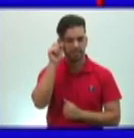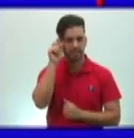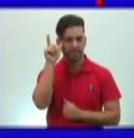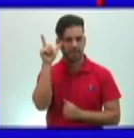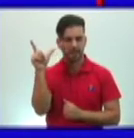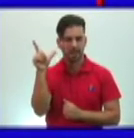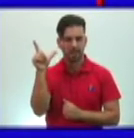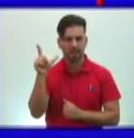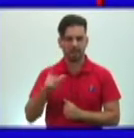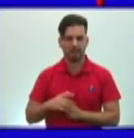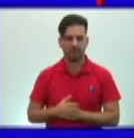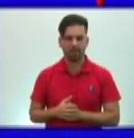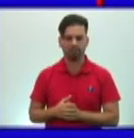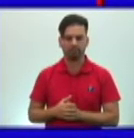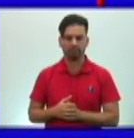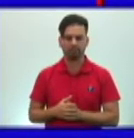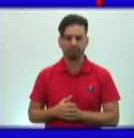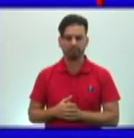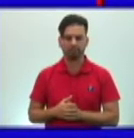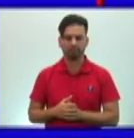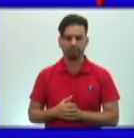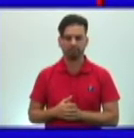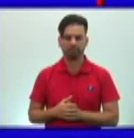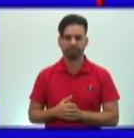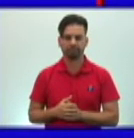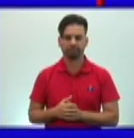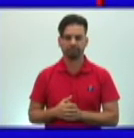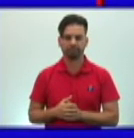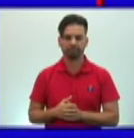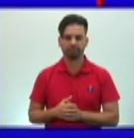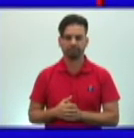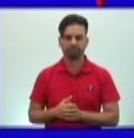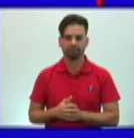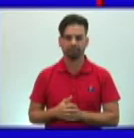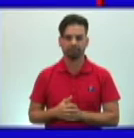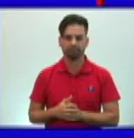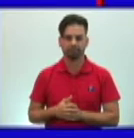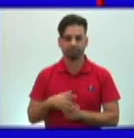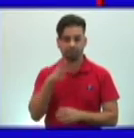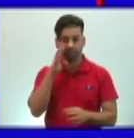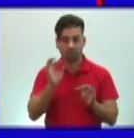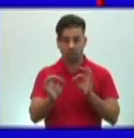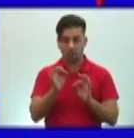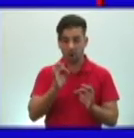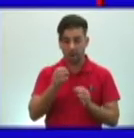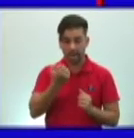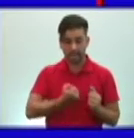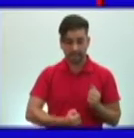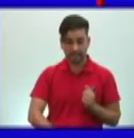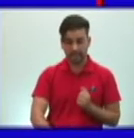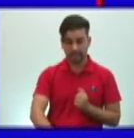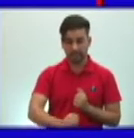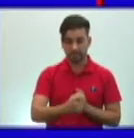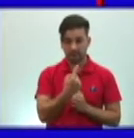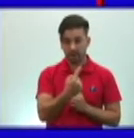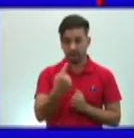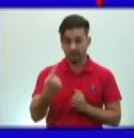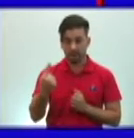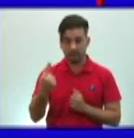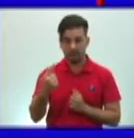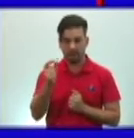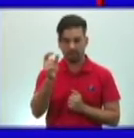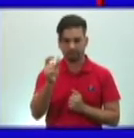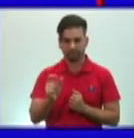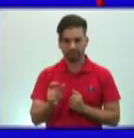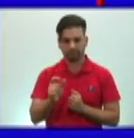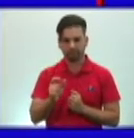escuchado y eso lo expresó en el presidio político en Cuba, que vela el nacimiento de cada ser y deja en el alma que se encarna en él